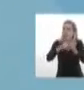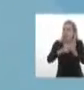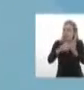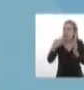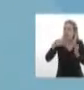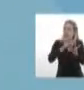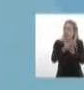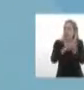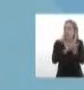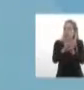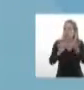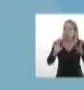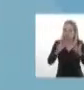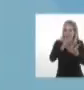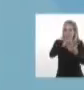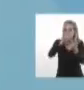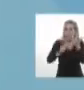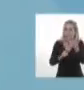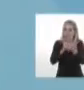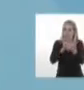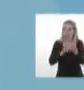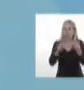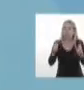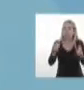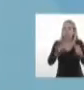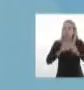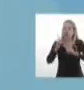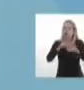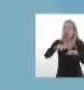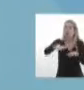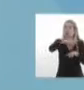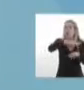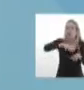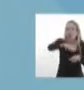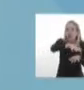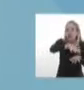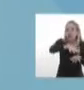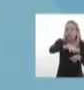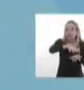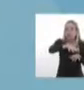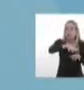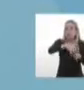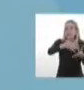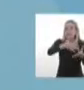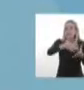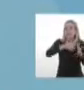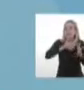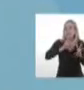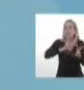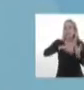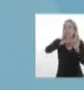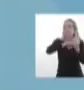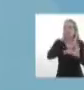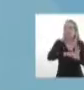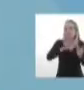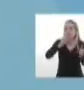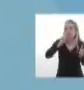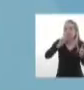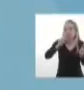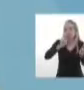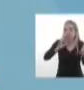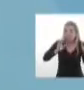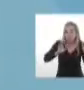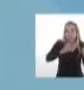ser reemplazado por la palabra ilusión cuál es la ilusión de que sin trabajar hay riqueza disponible repartir y que se trata de ser justos en